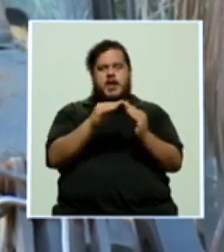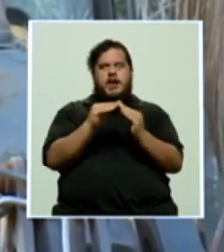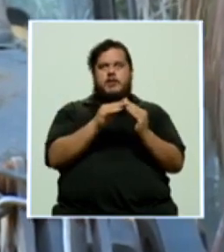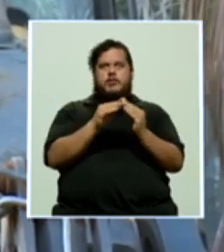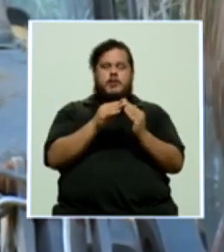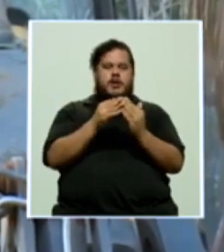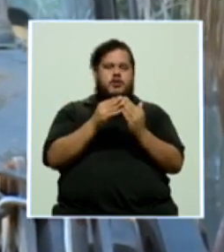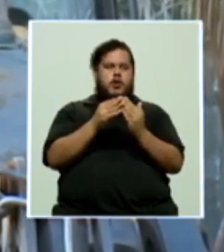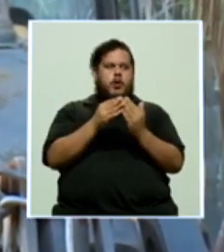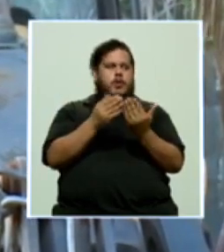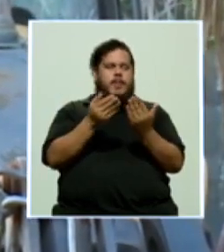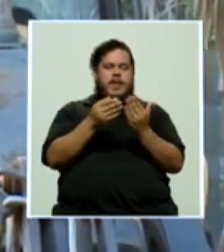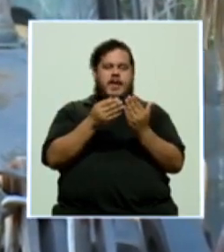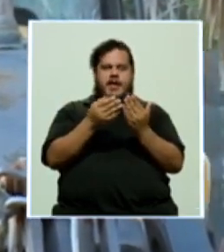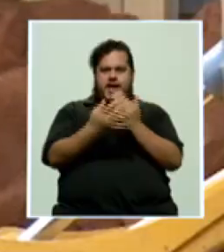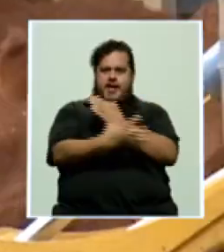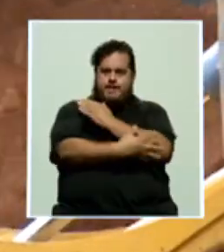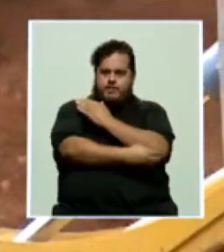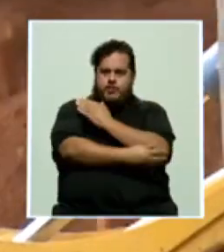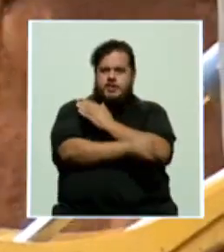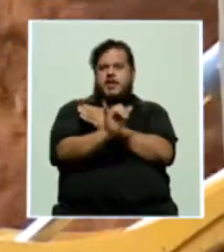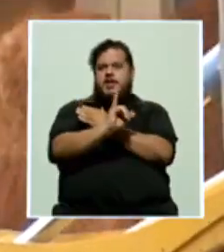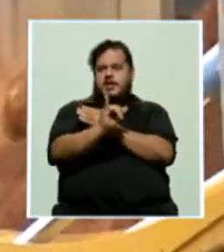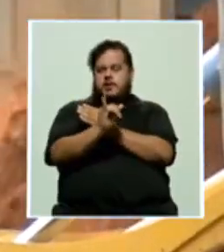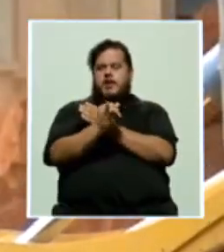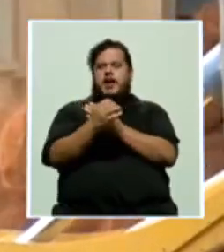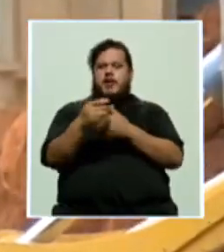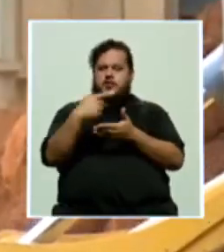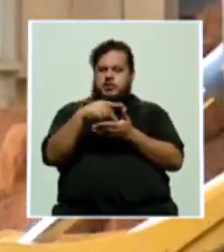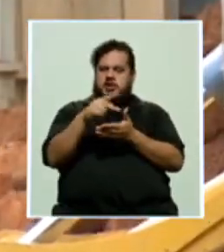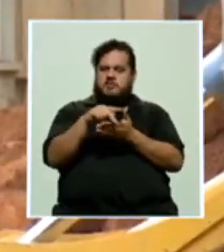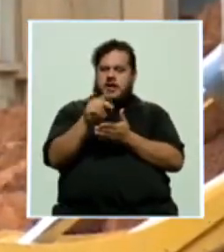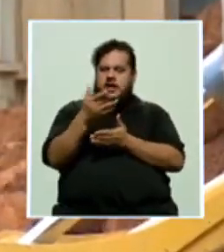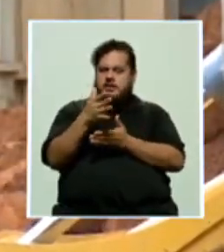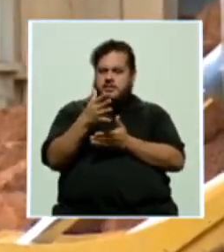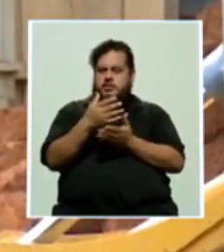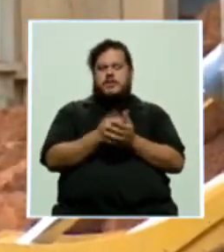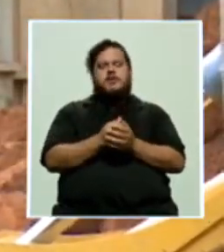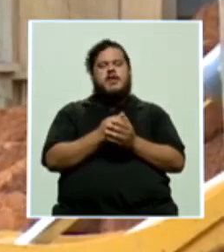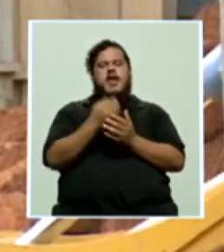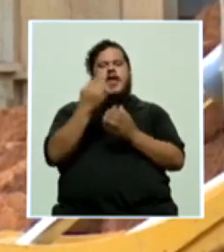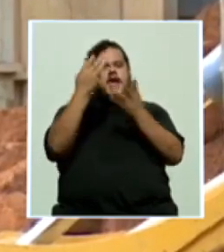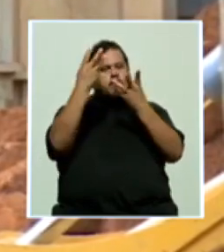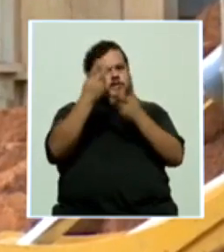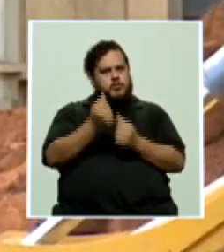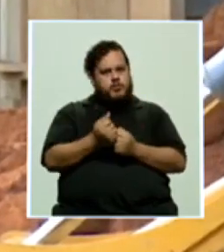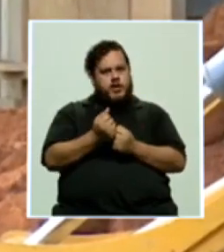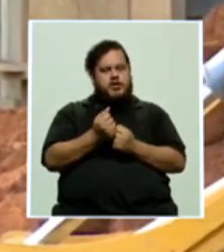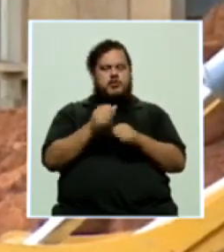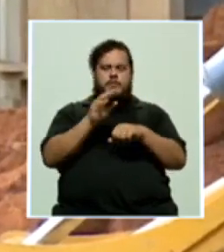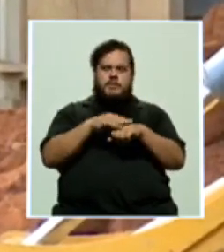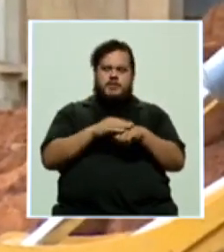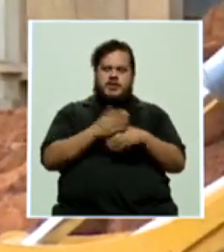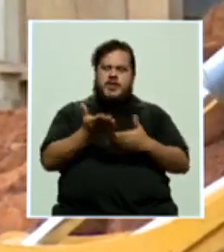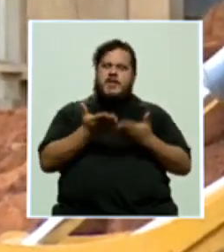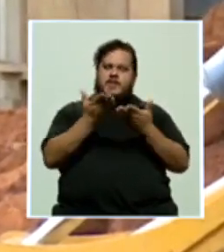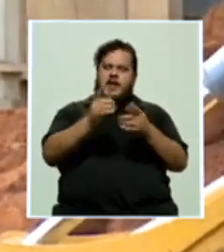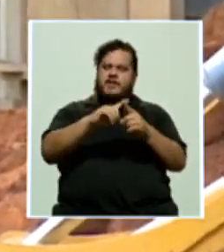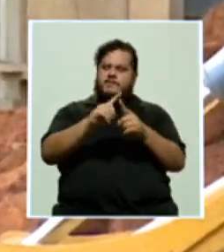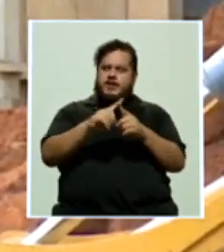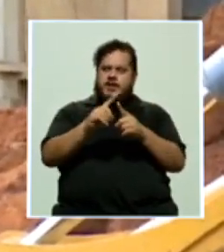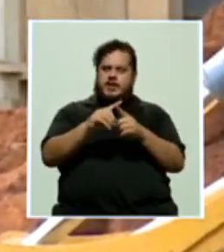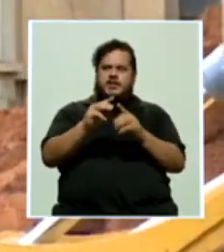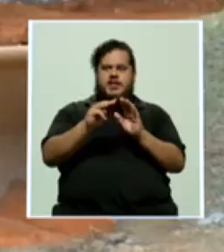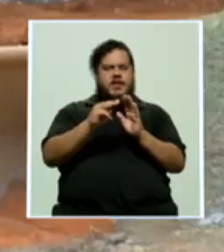menores ingresos, así como a las familias de ingresos medios. El presupuesto disponible permitirá otorgar distintas modalidades como